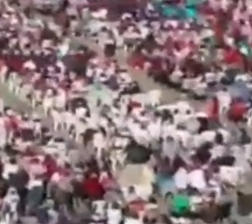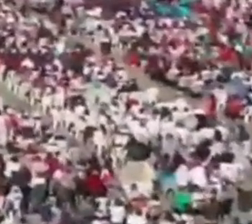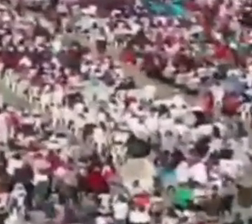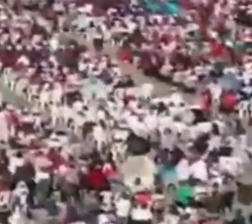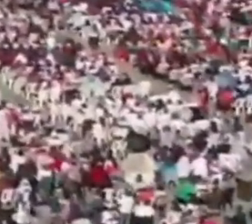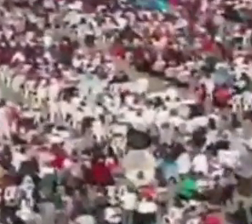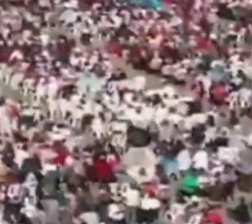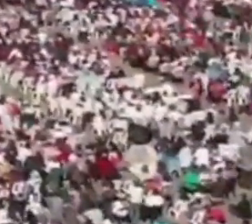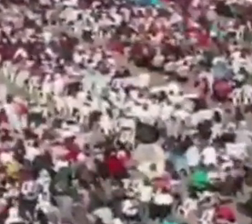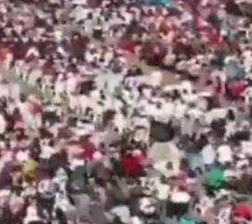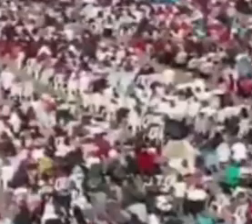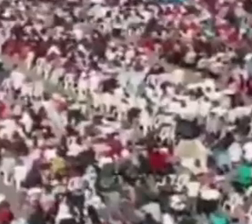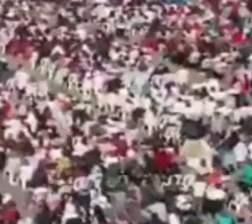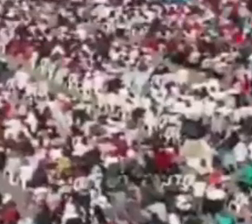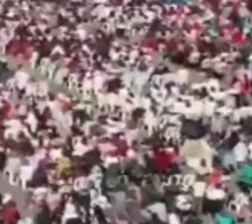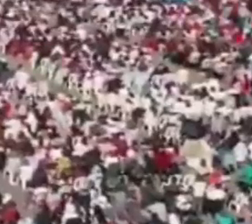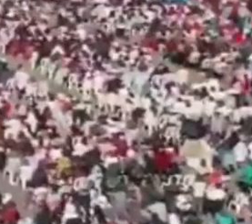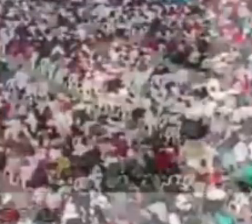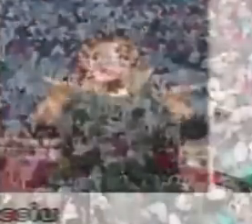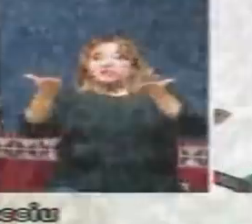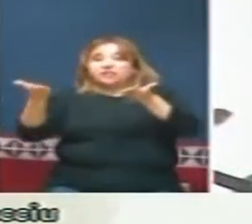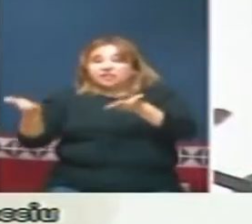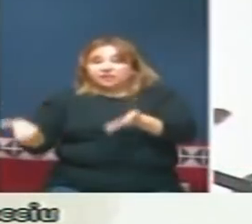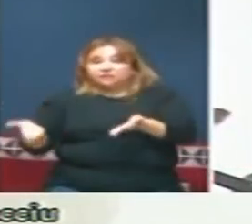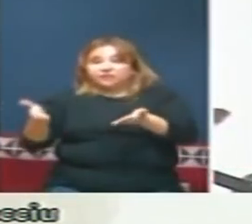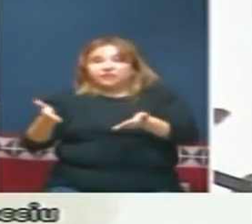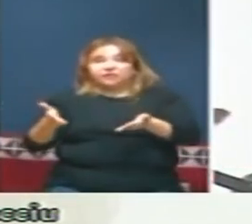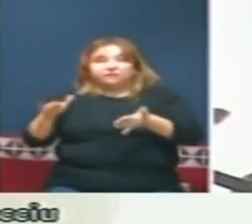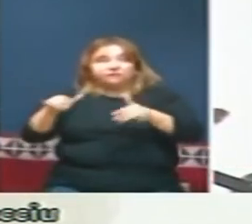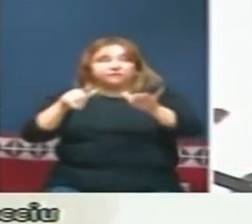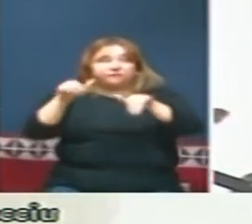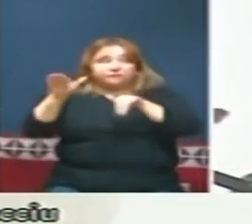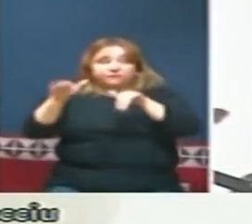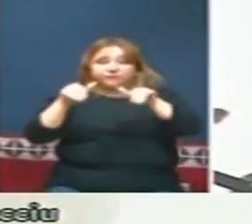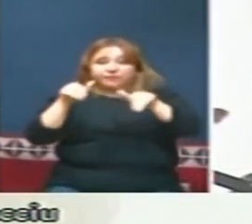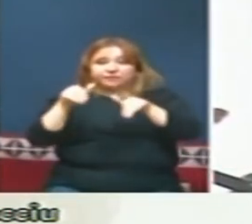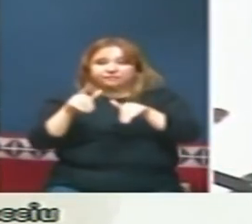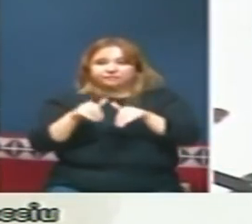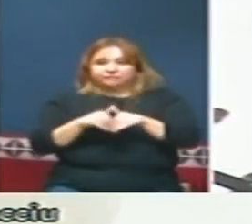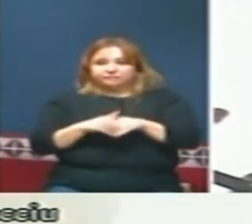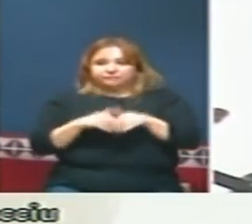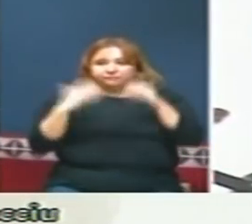fieles, invitados fuerza.